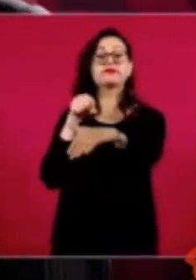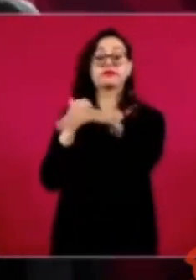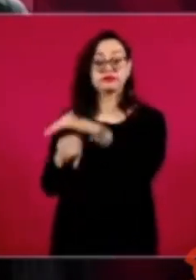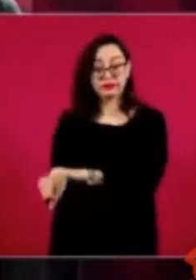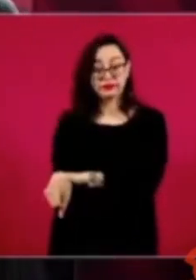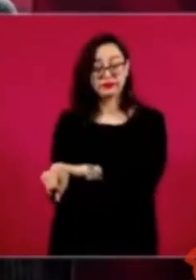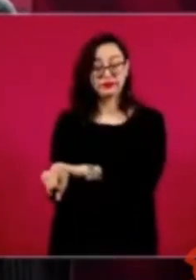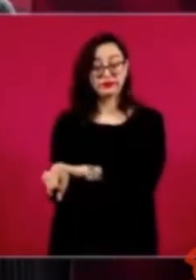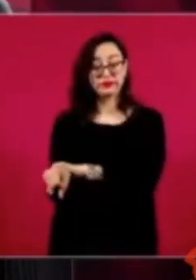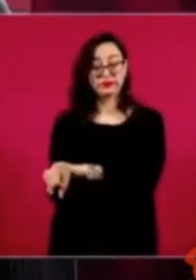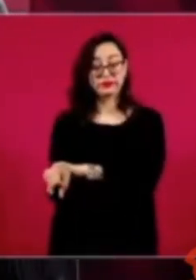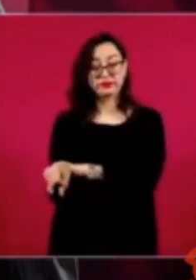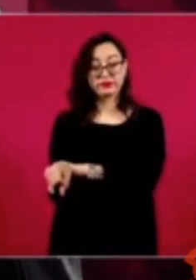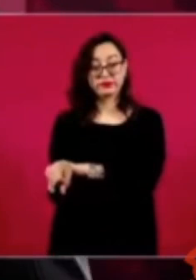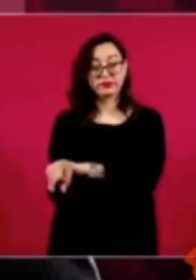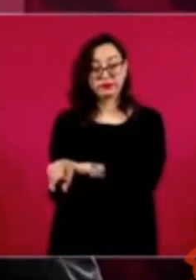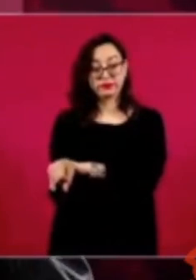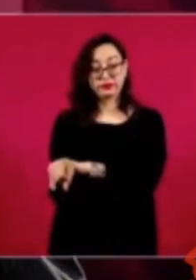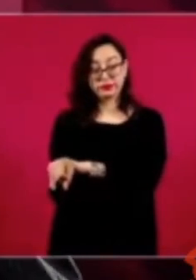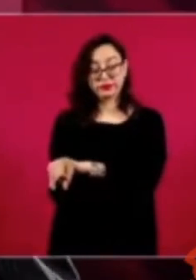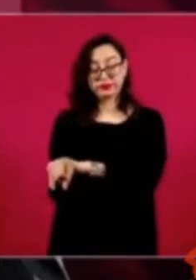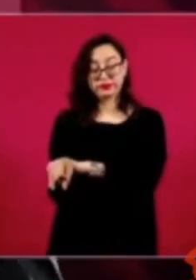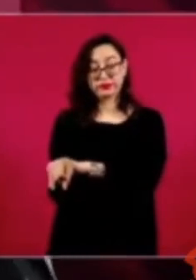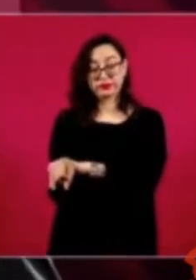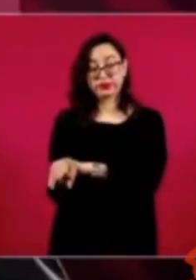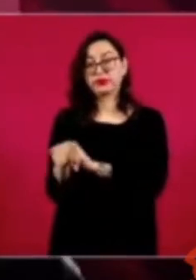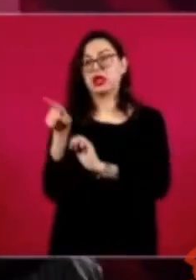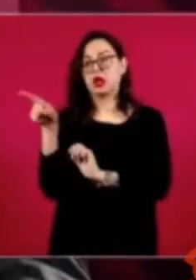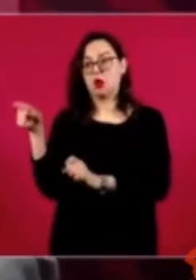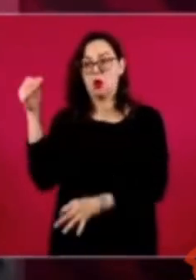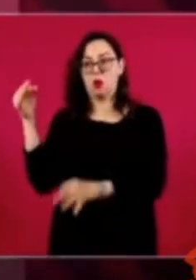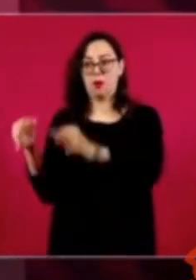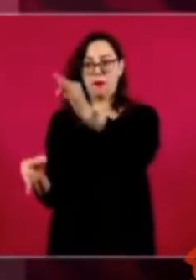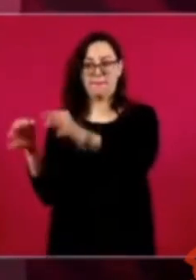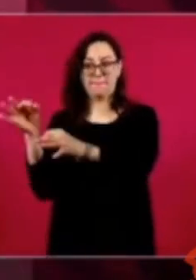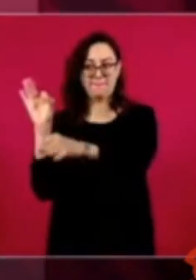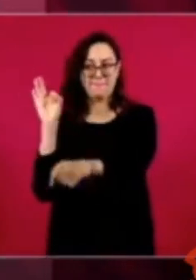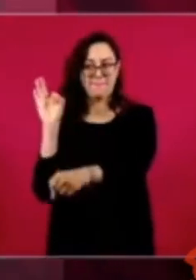y como dices, va a salir,